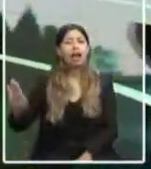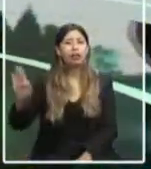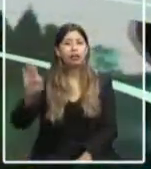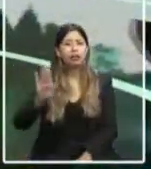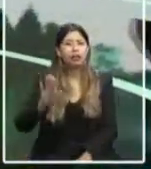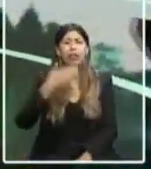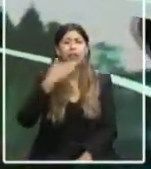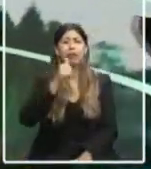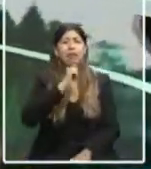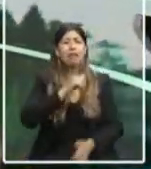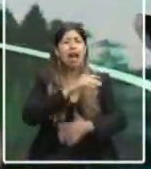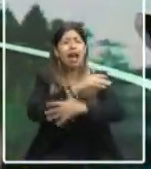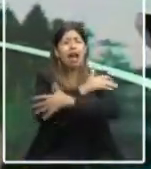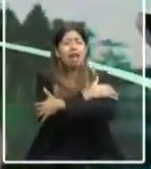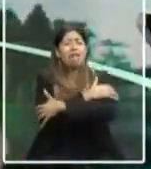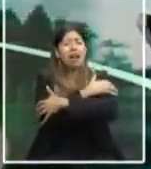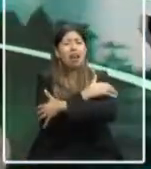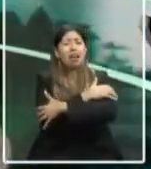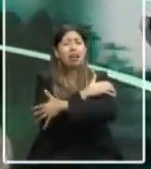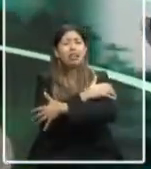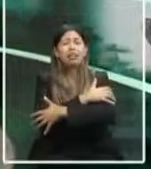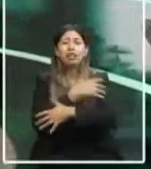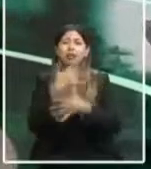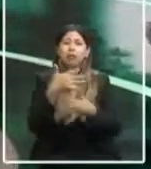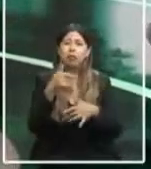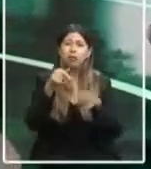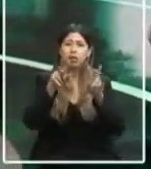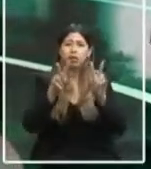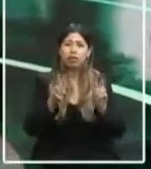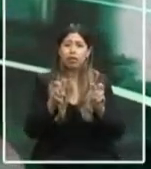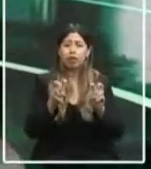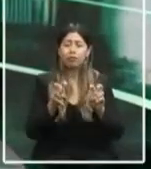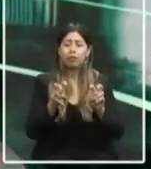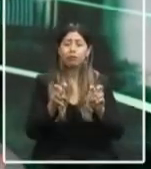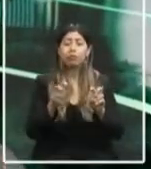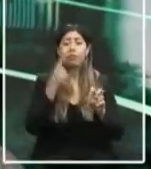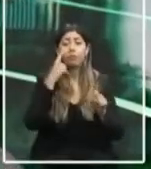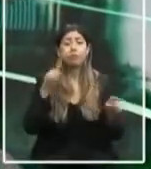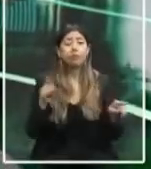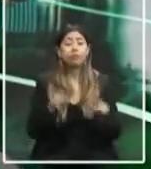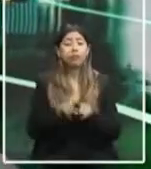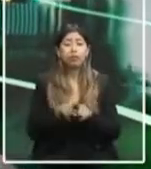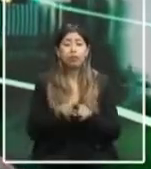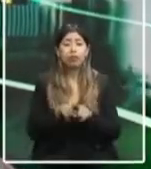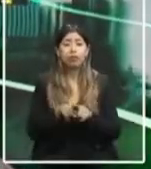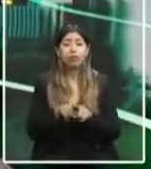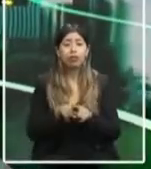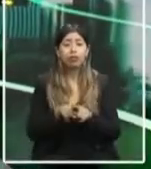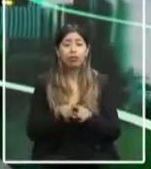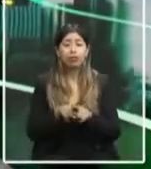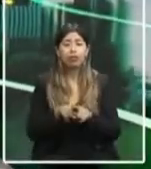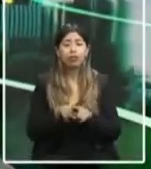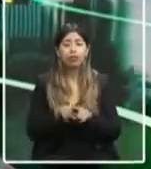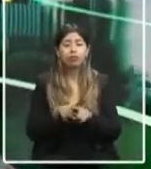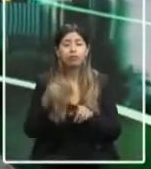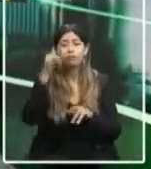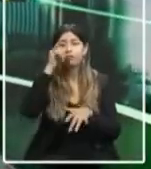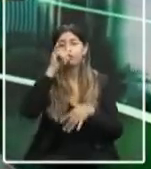de abrazarnos, cosas tan fundamentales y tan humanas como esa. Pero al mismo tiempo, haya pasado esta cantidad de